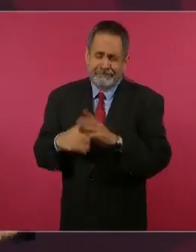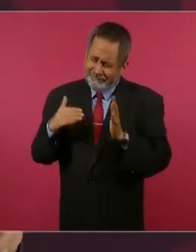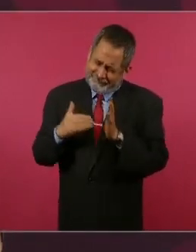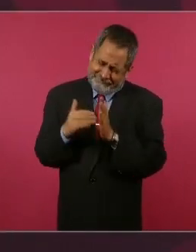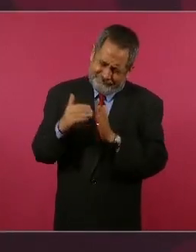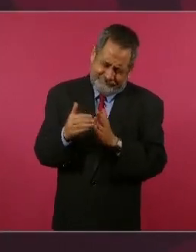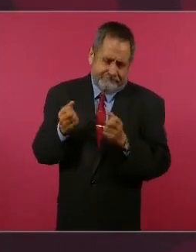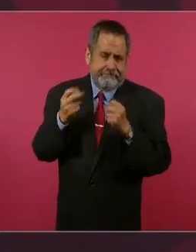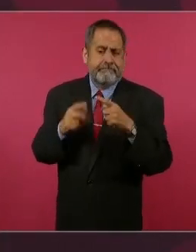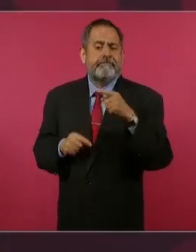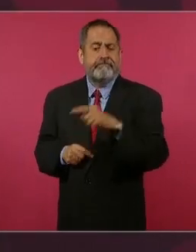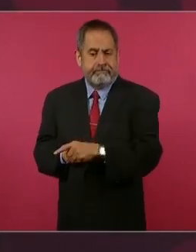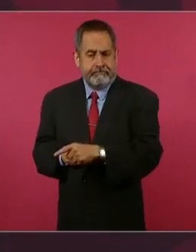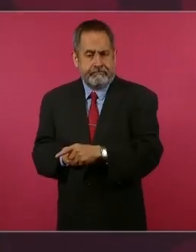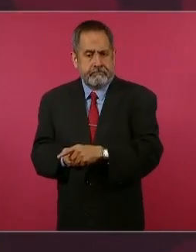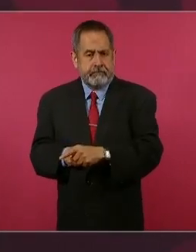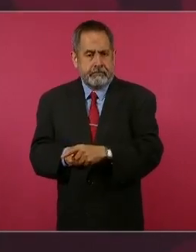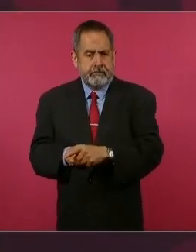millones.